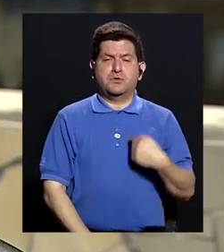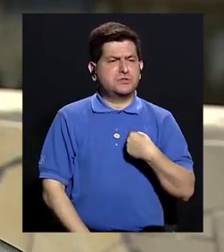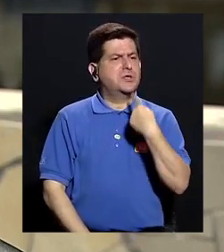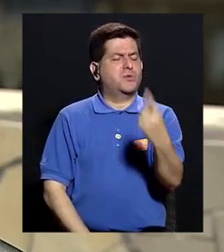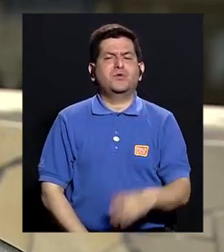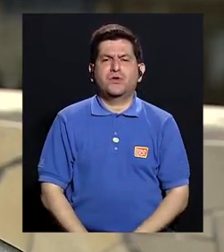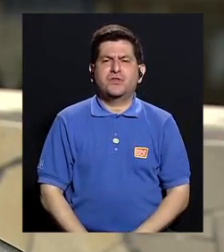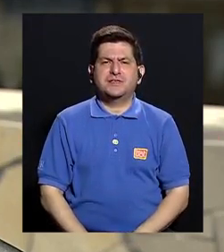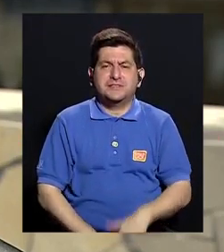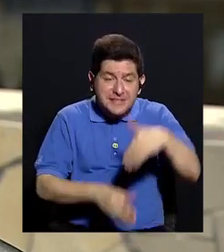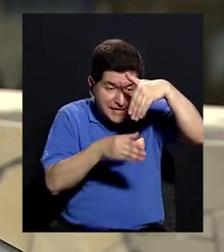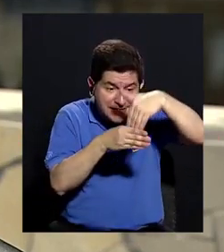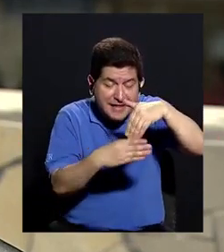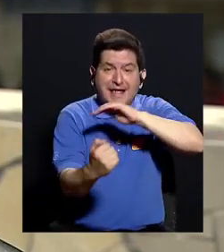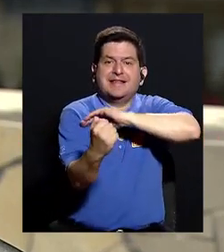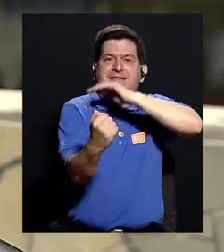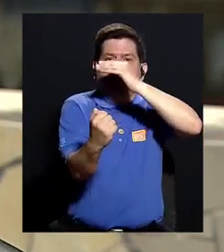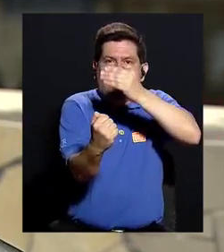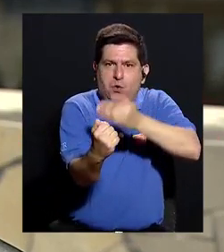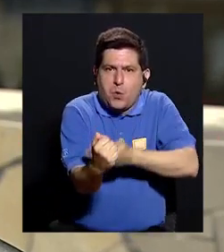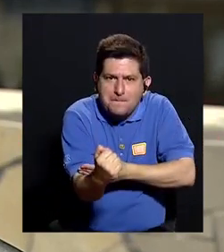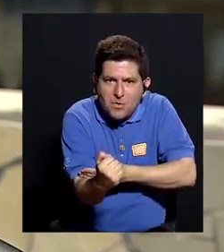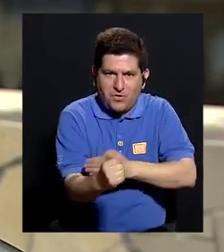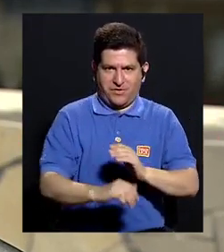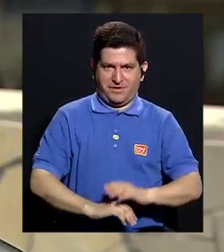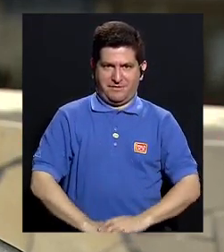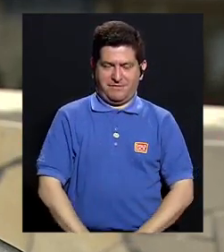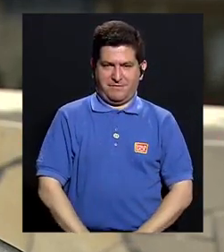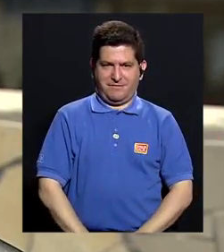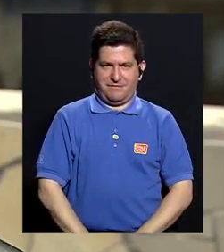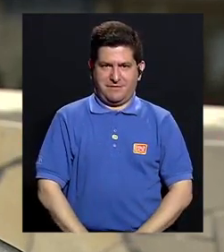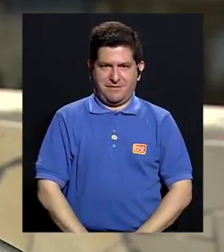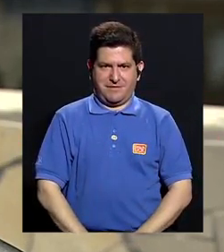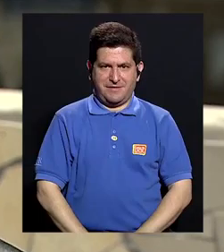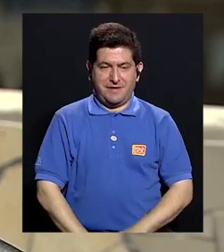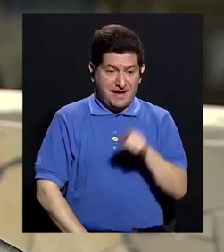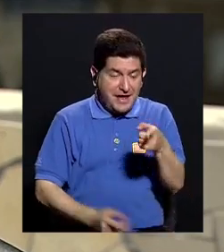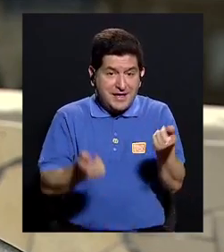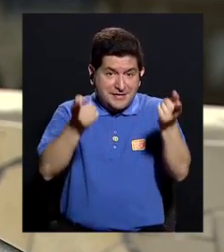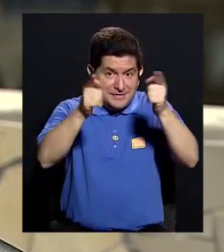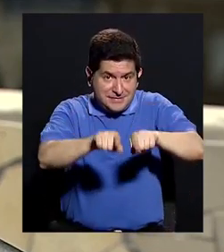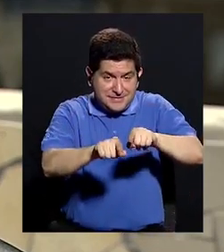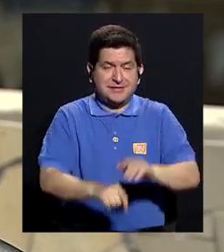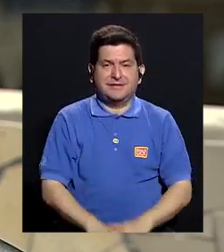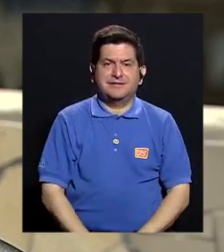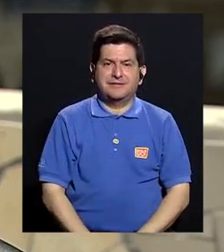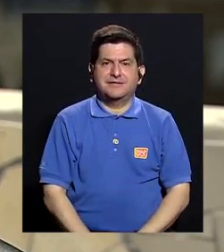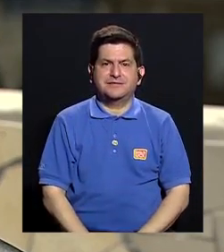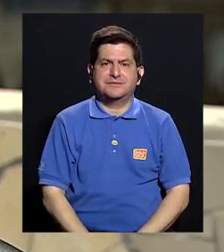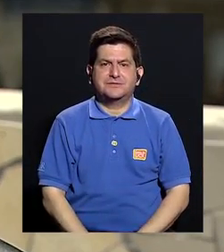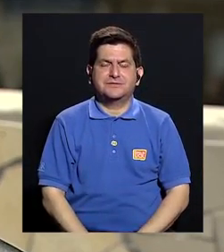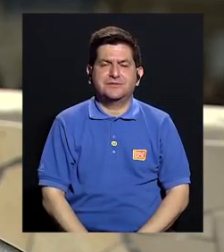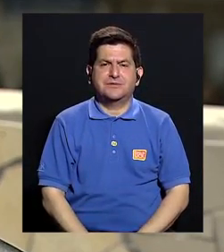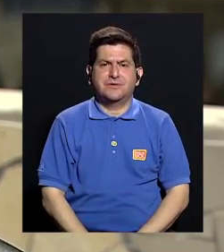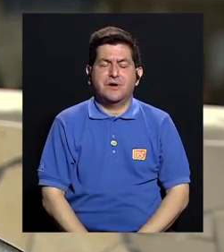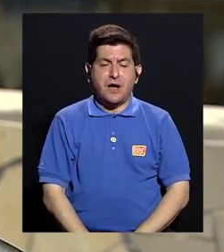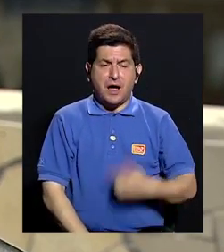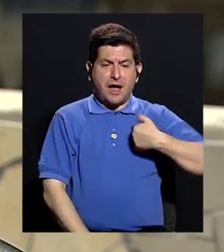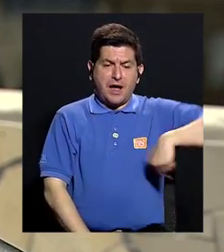cuando uno dice empoderar que es decir el poder está adentro en, in, adentro que es cuando